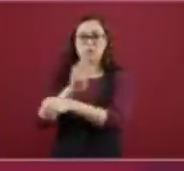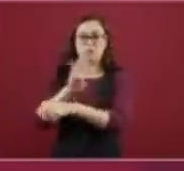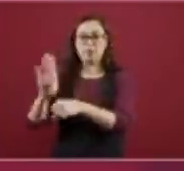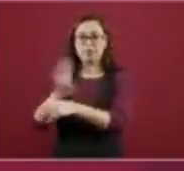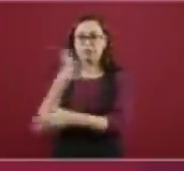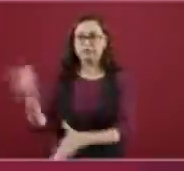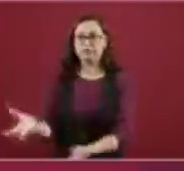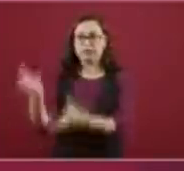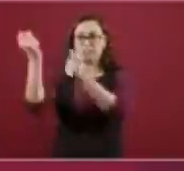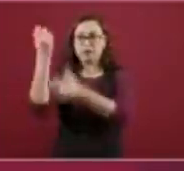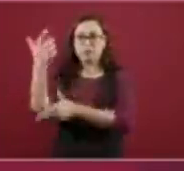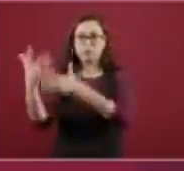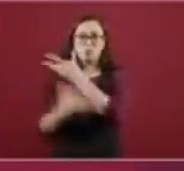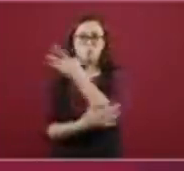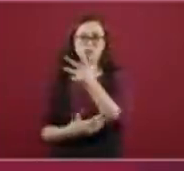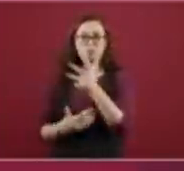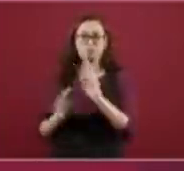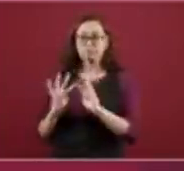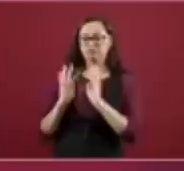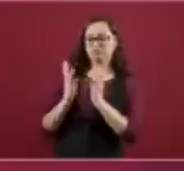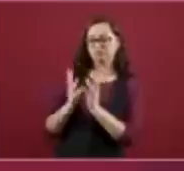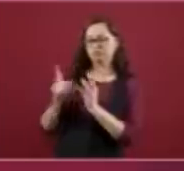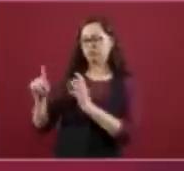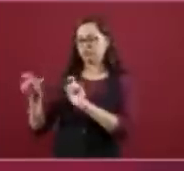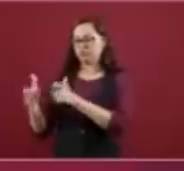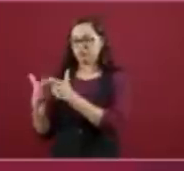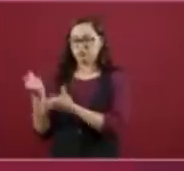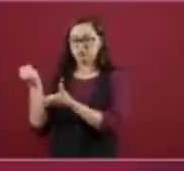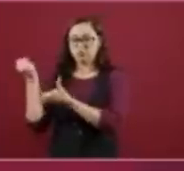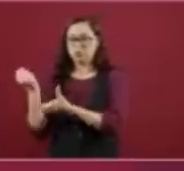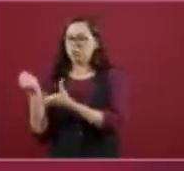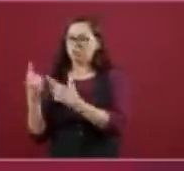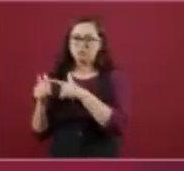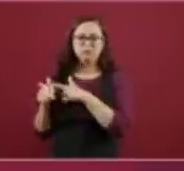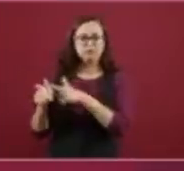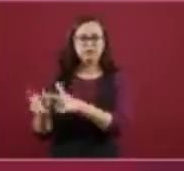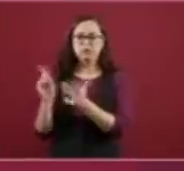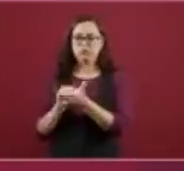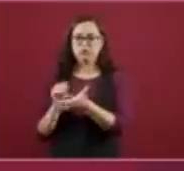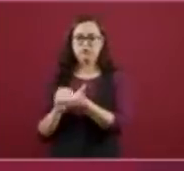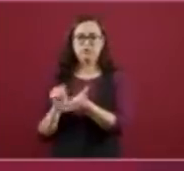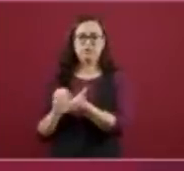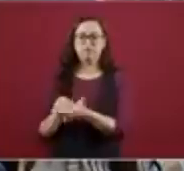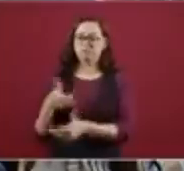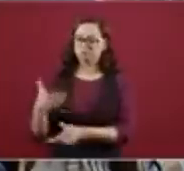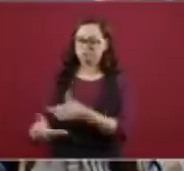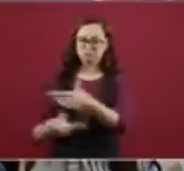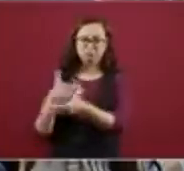y ambos organismos se mantienen y se van a involucrar en el proceso.